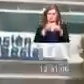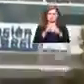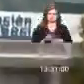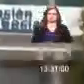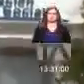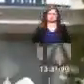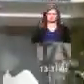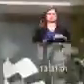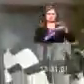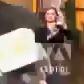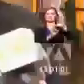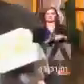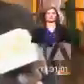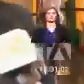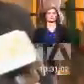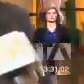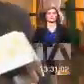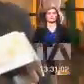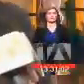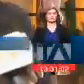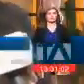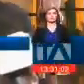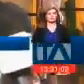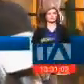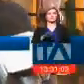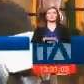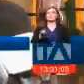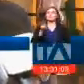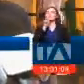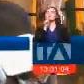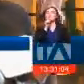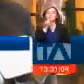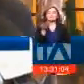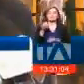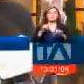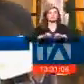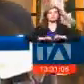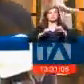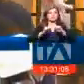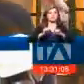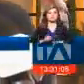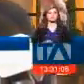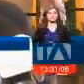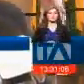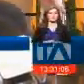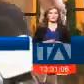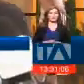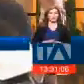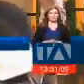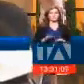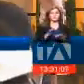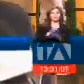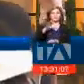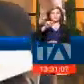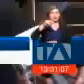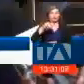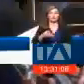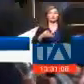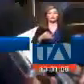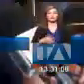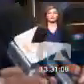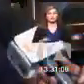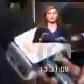candidaturas al Consejo de Participación. Va a permitir establecer responsabilidades de quienes pudieron haber omitido el cumplimiento de sus funciones durante el